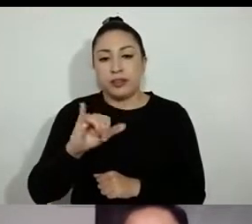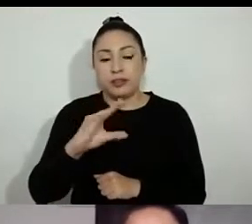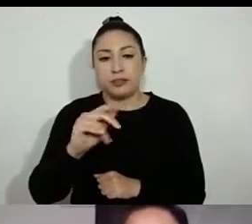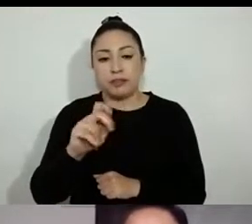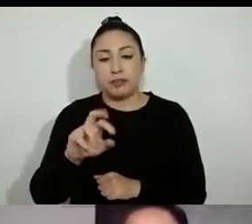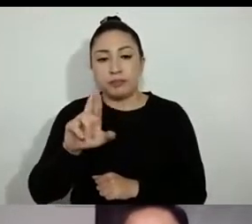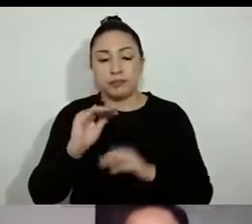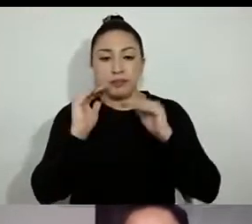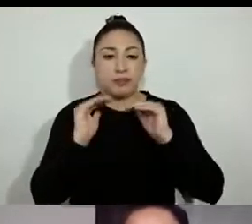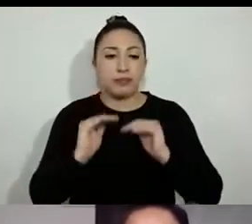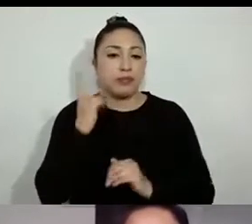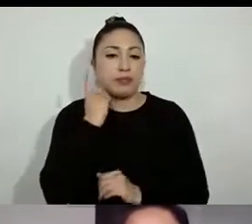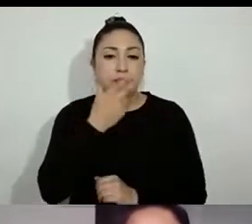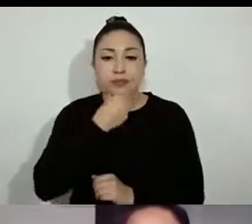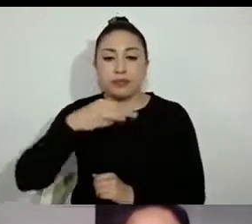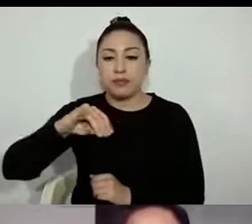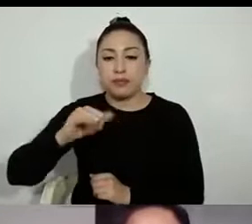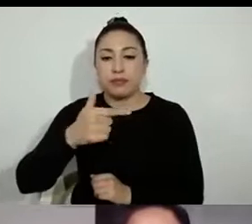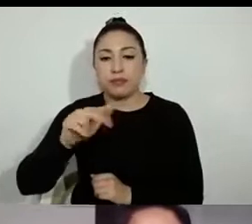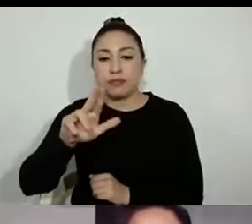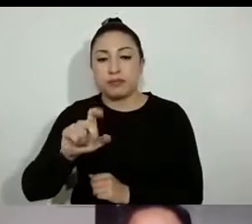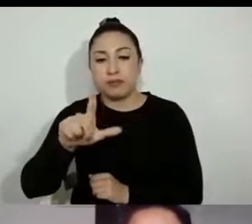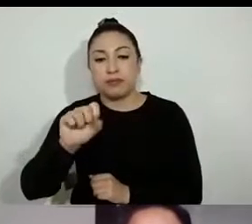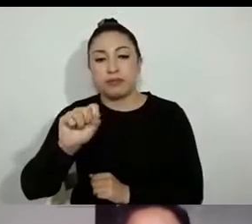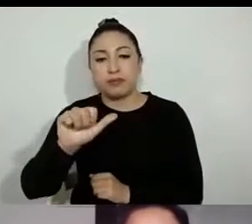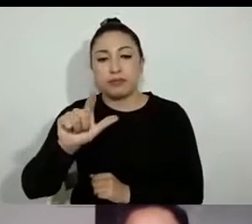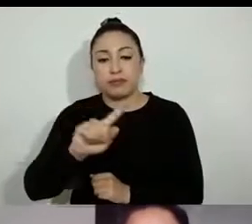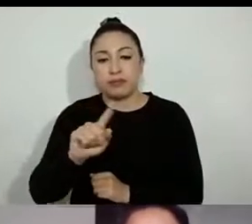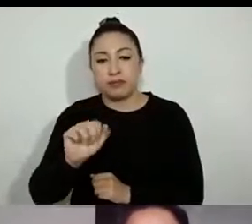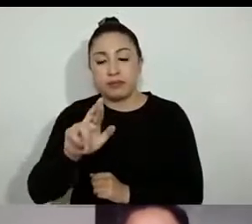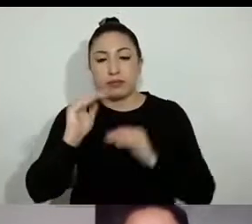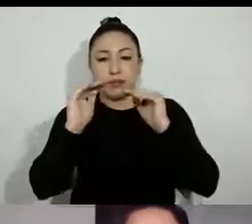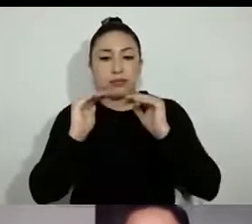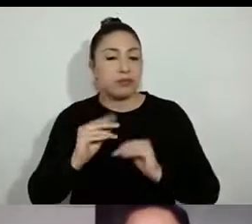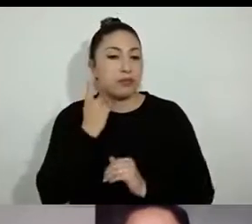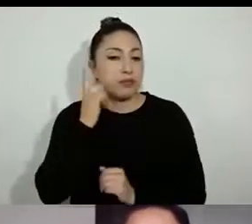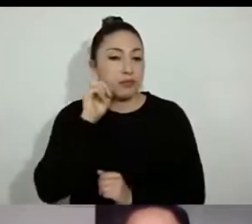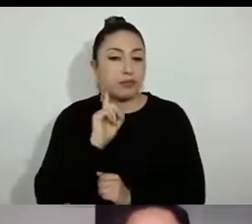Diputado Miguel Ángel Salazar Martínez. Diputada Leticia Estrada Hernández.